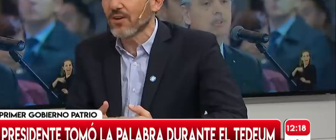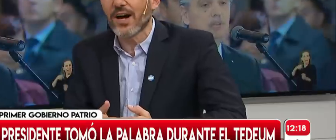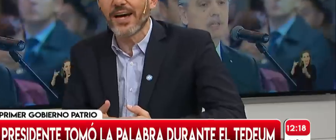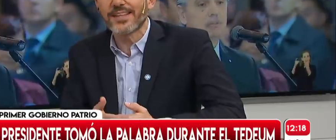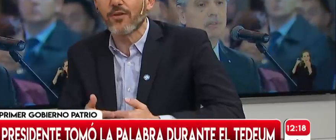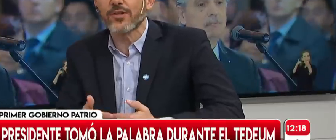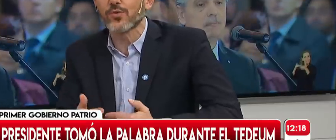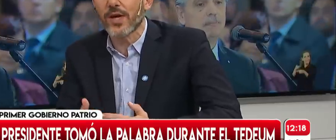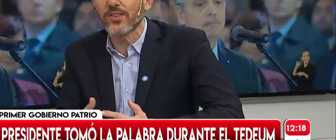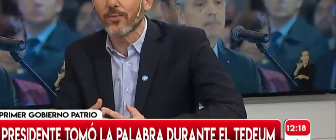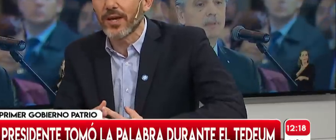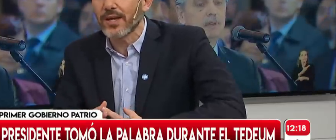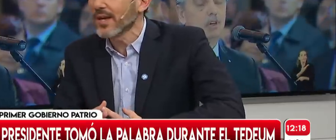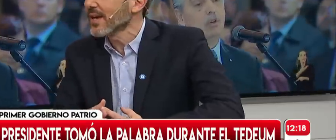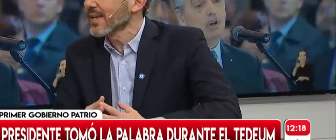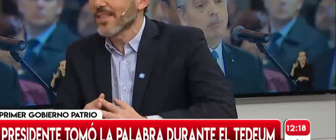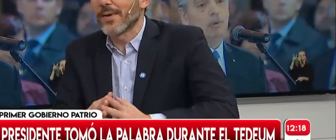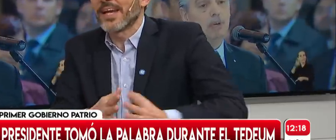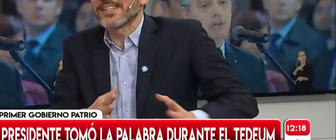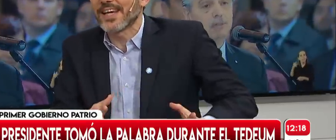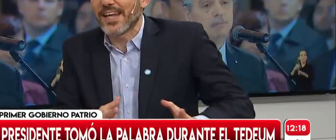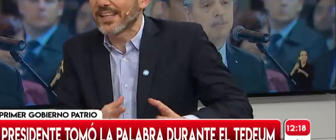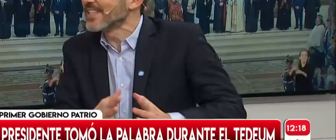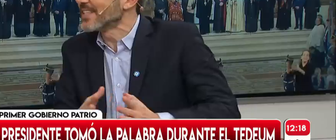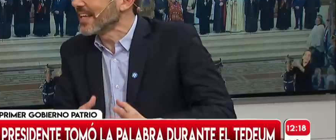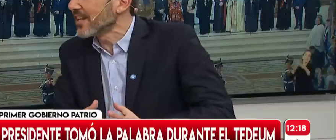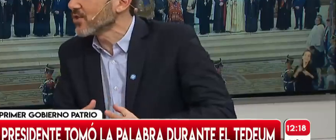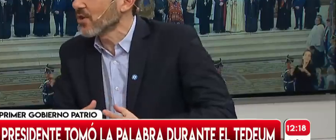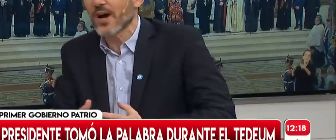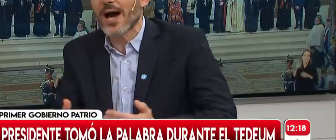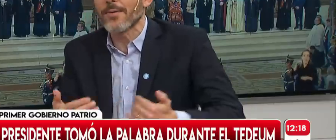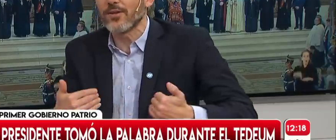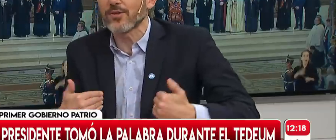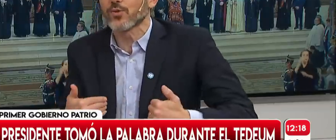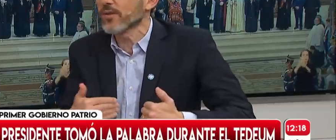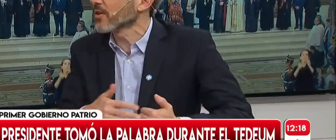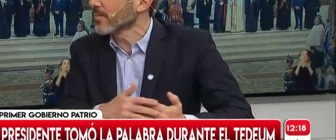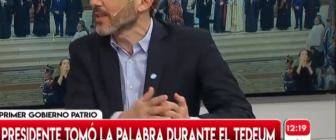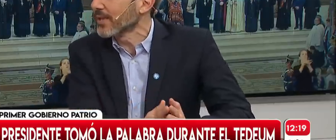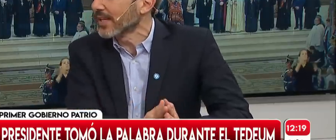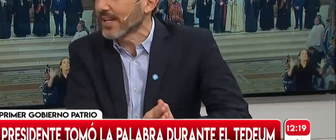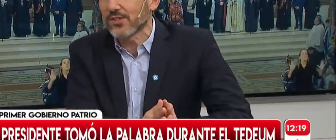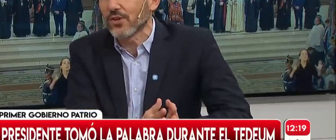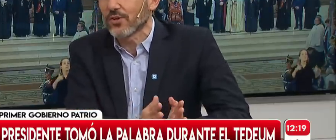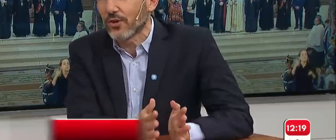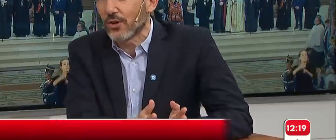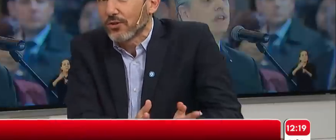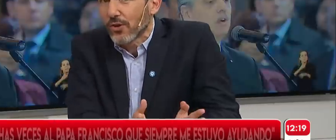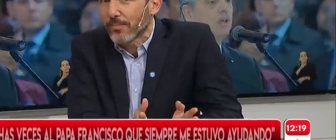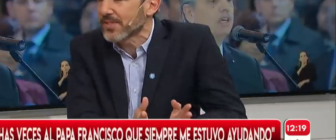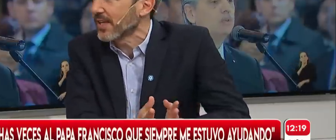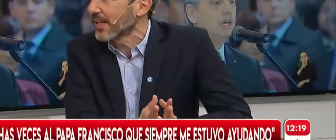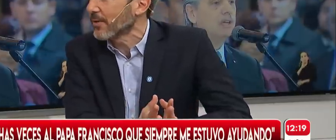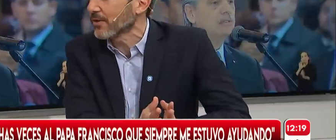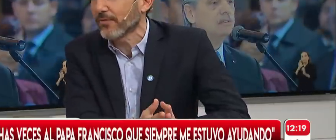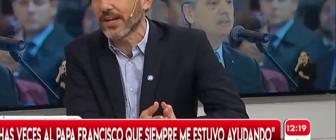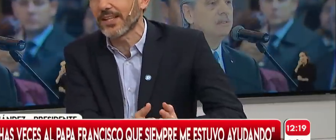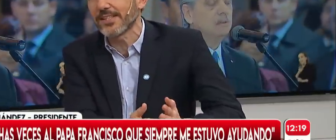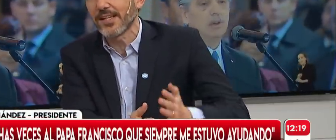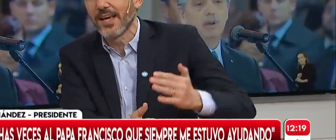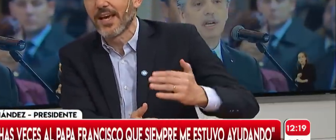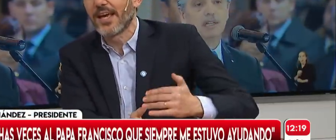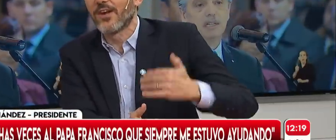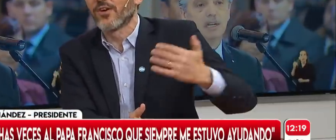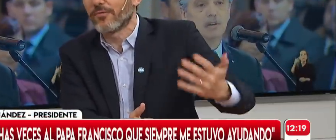Francisco ha estado ayudándome de manera secreta, en silencio, ha venido ayudando a mi administración, contó el presidente Alberto